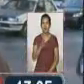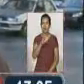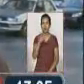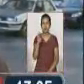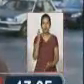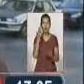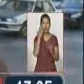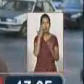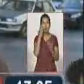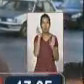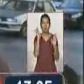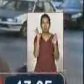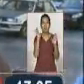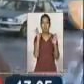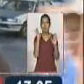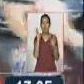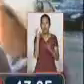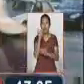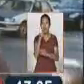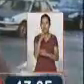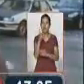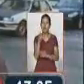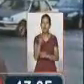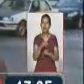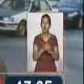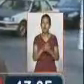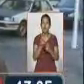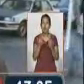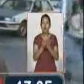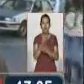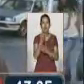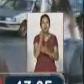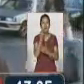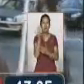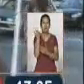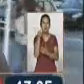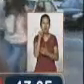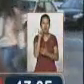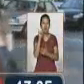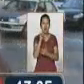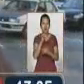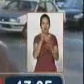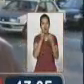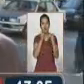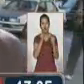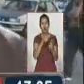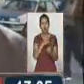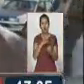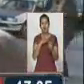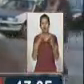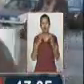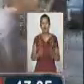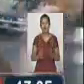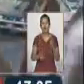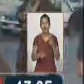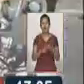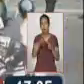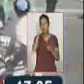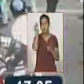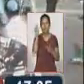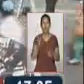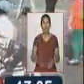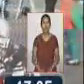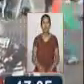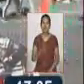Ya. No, no. ¿Bolivia dice no? Bolivia dice no, la última, la diputada que fue la... Ahí a veces se me olvida, es